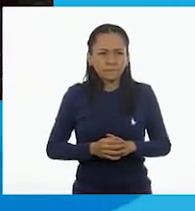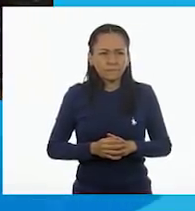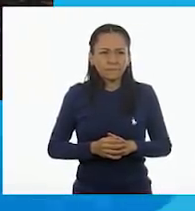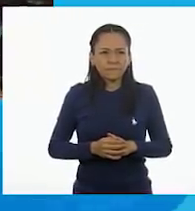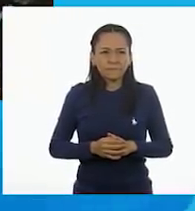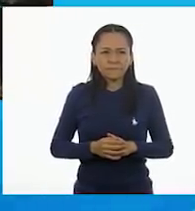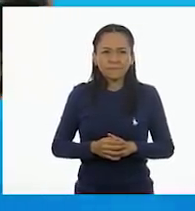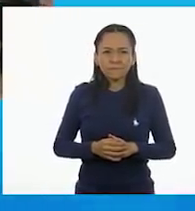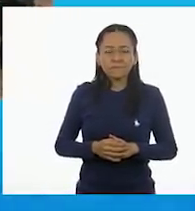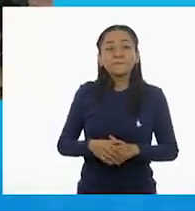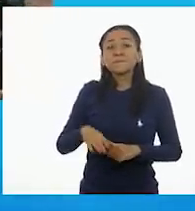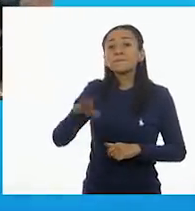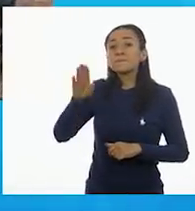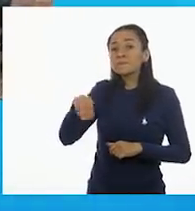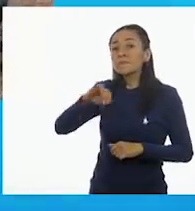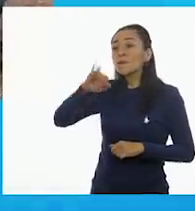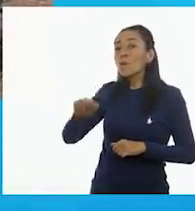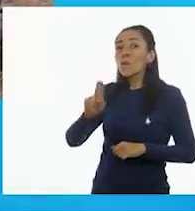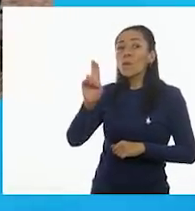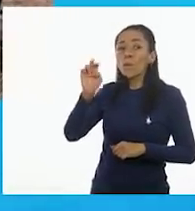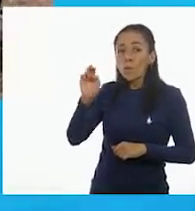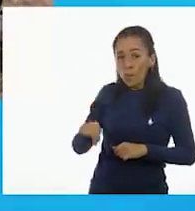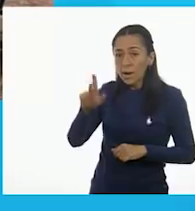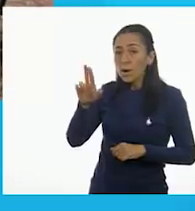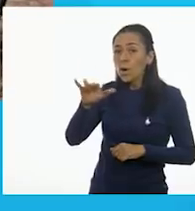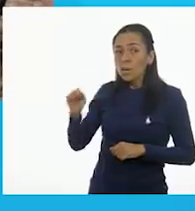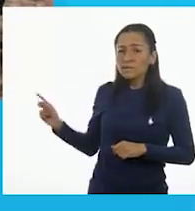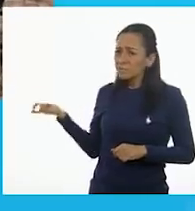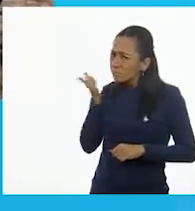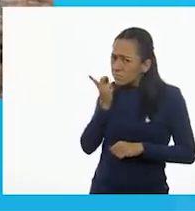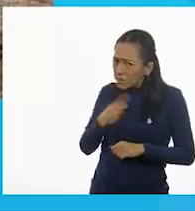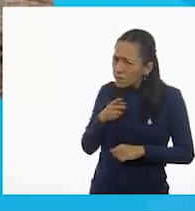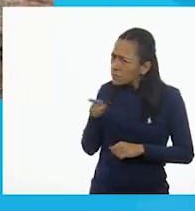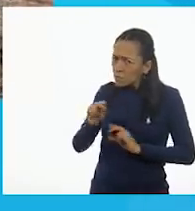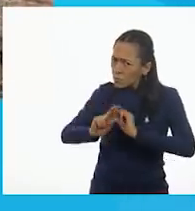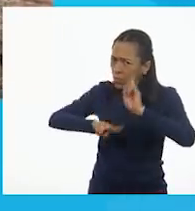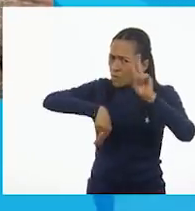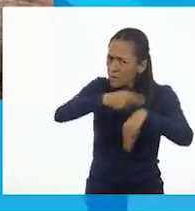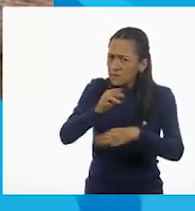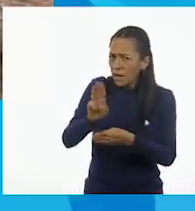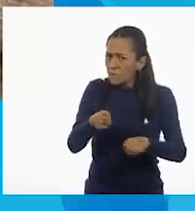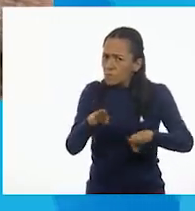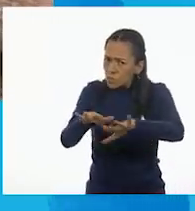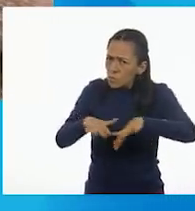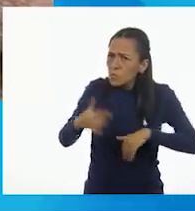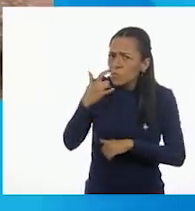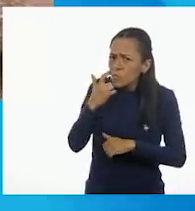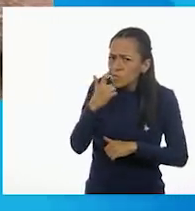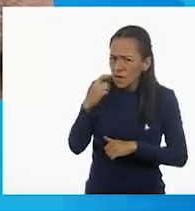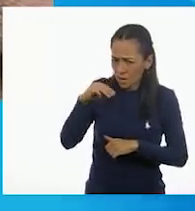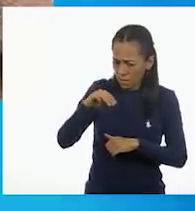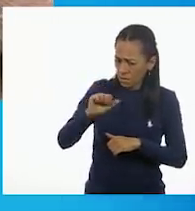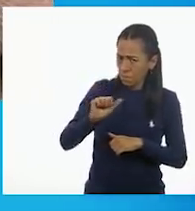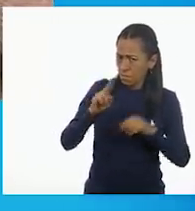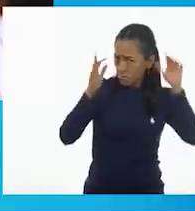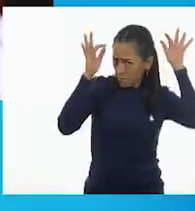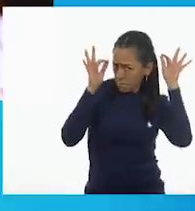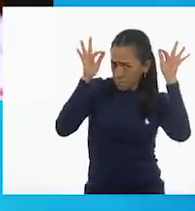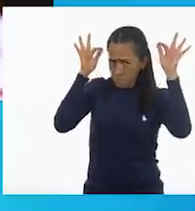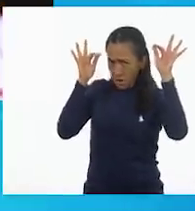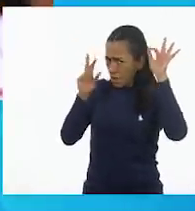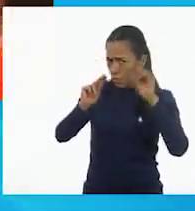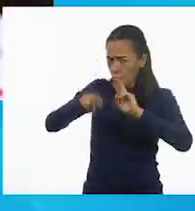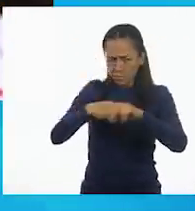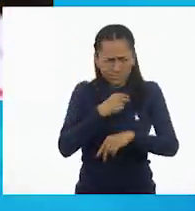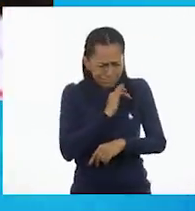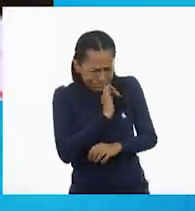Juan Luis, ya me platicó Frisco que no vas a ir al curso del Mau. Claro que voy a ir. No me lo perdería por nada del mundo. Pero